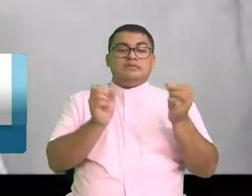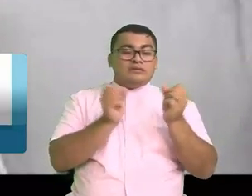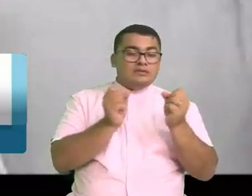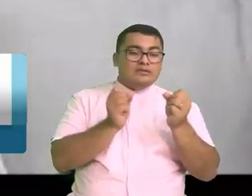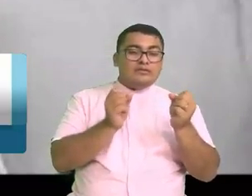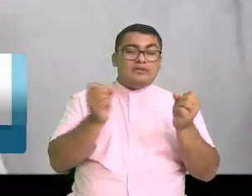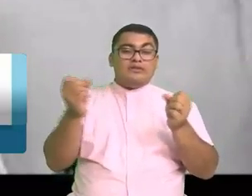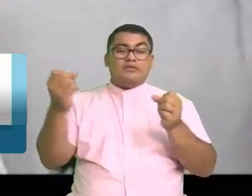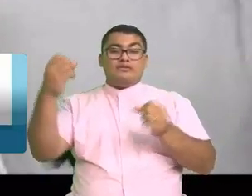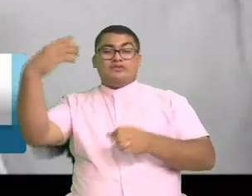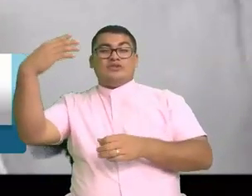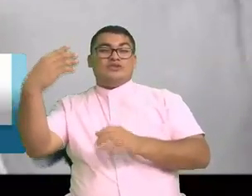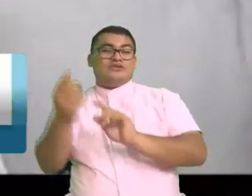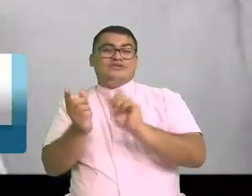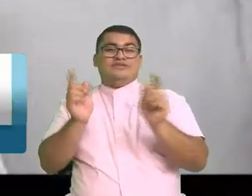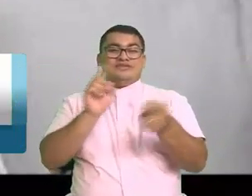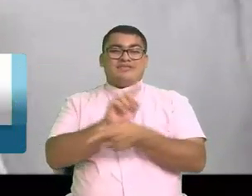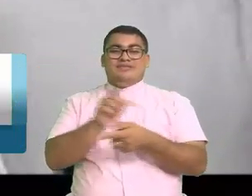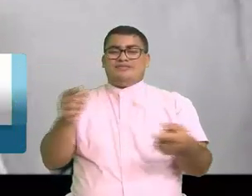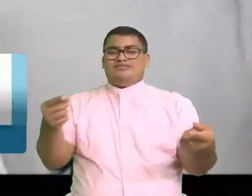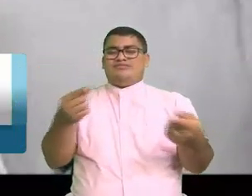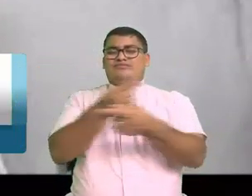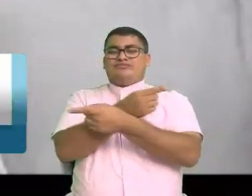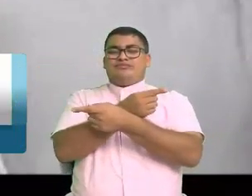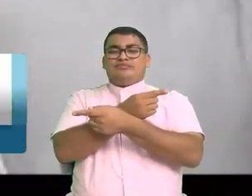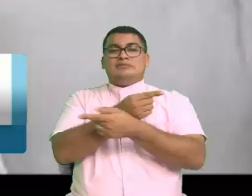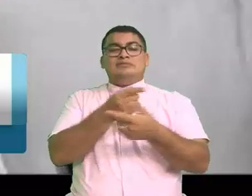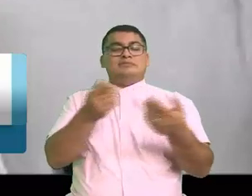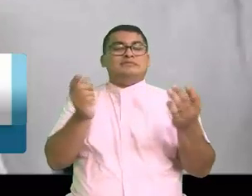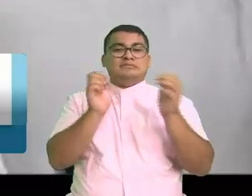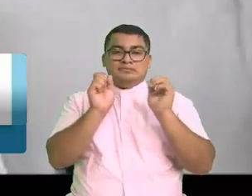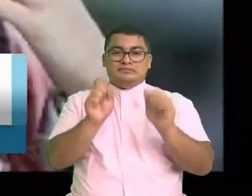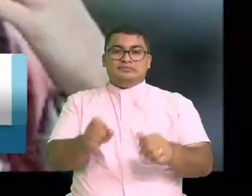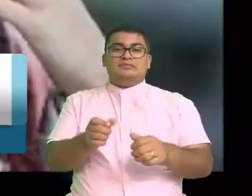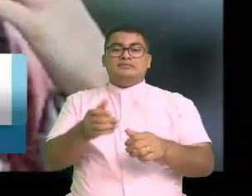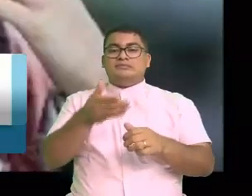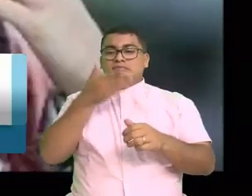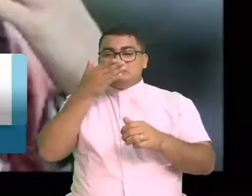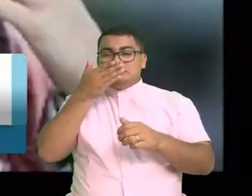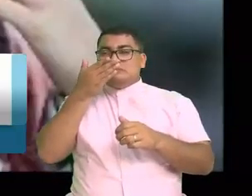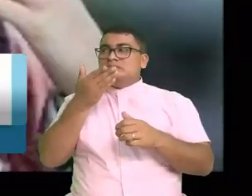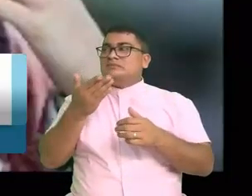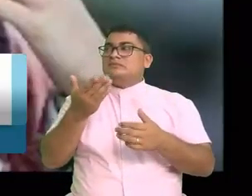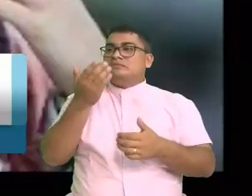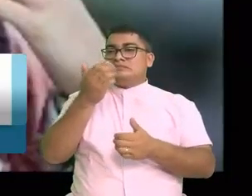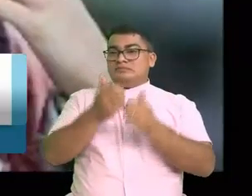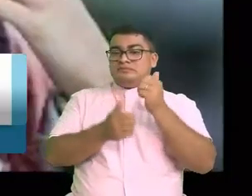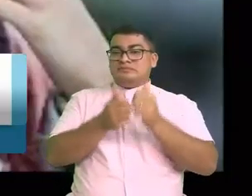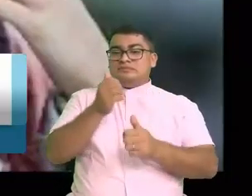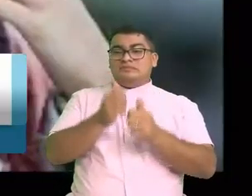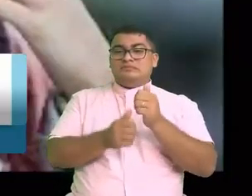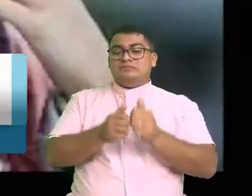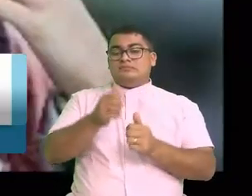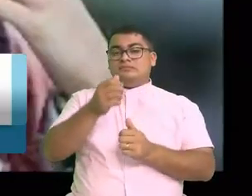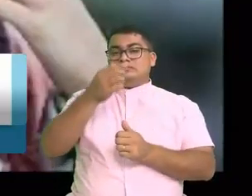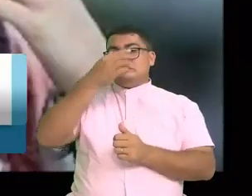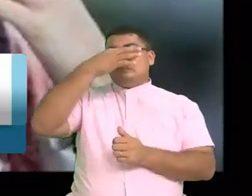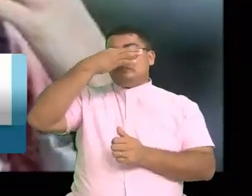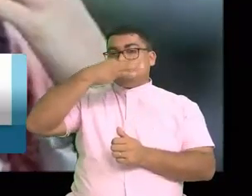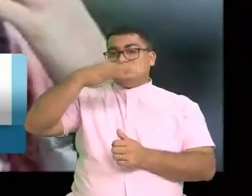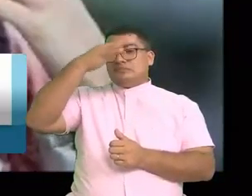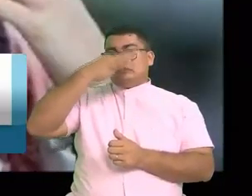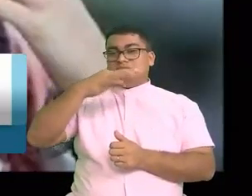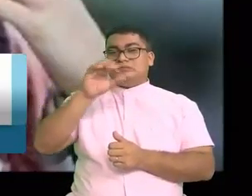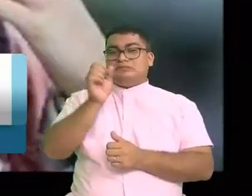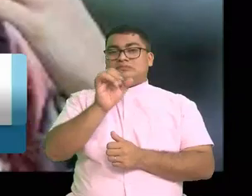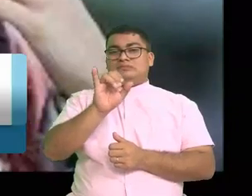temperatura bruscos, ¿ves? Eso te predispone para que vos sufras